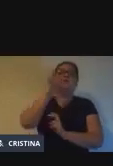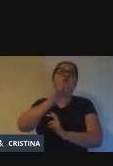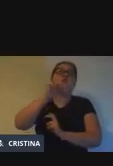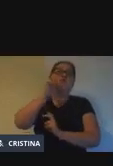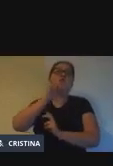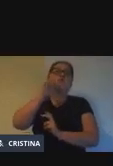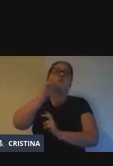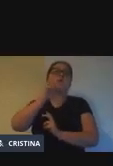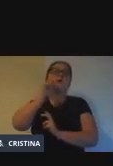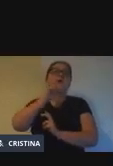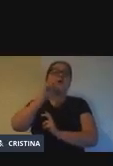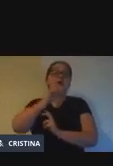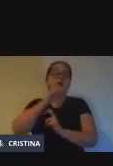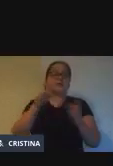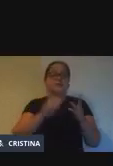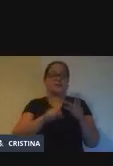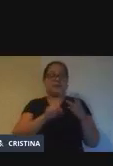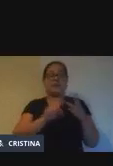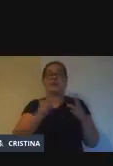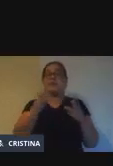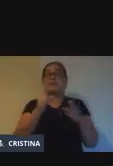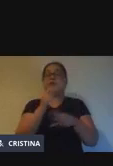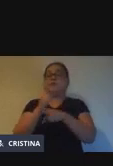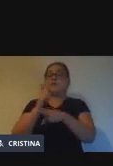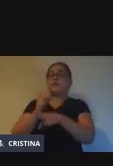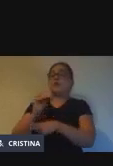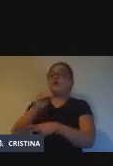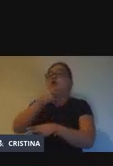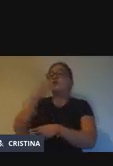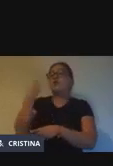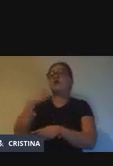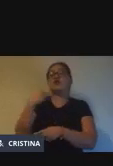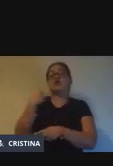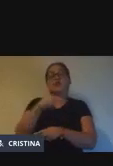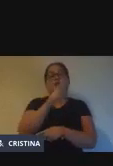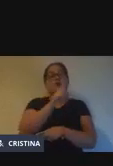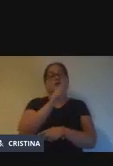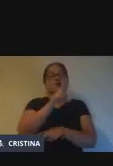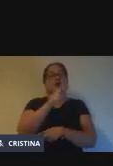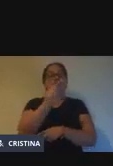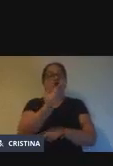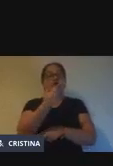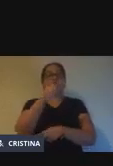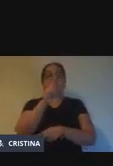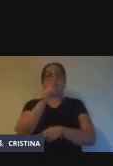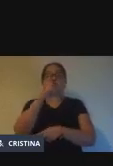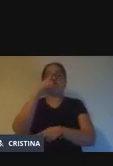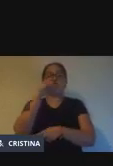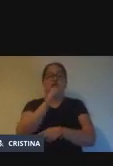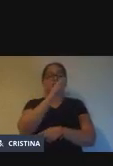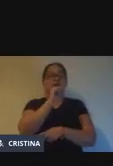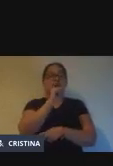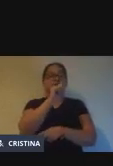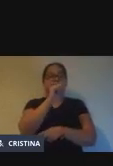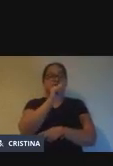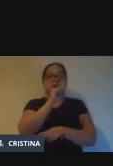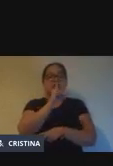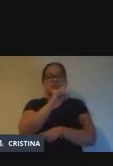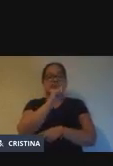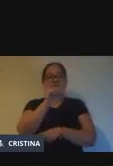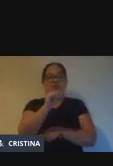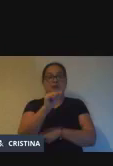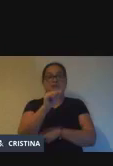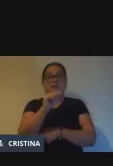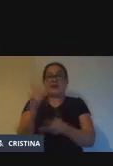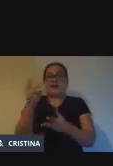también al doctor Hugo Castilla, que él estará con nosotros viendo videojuegos, esta desmitificación de los videojuegos es